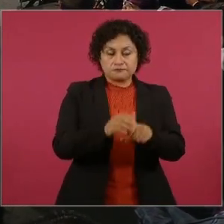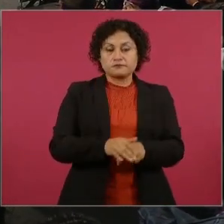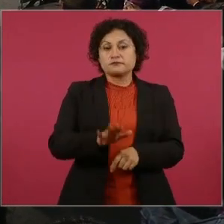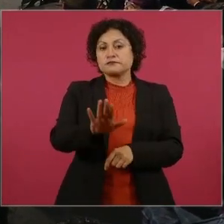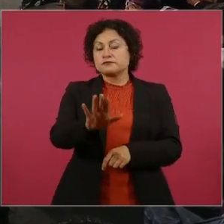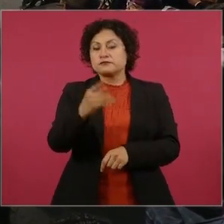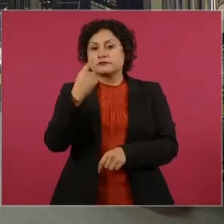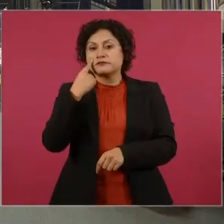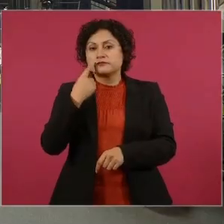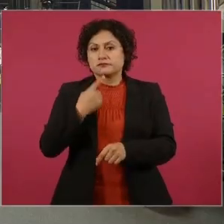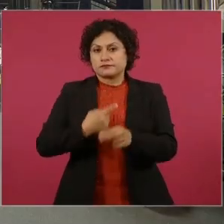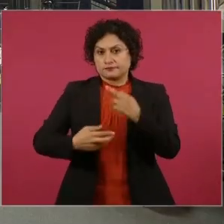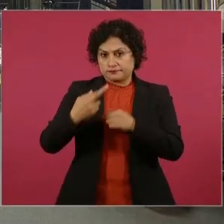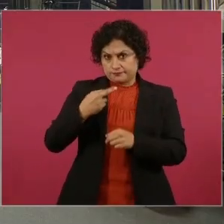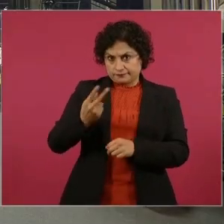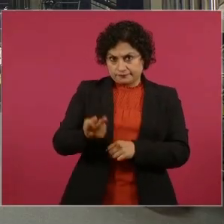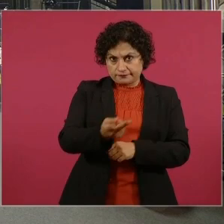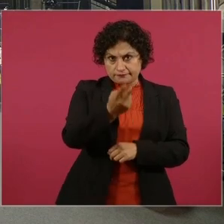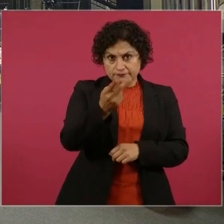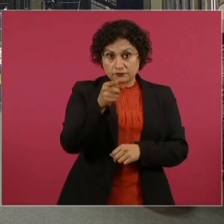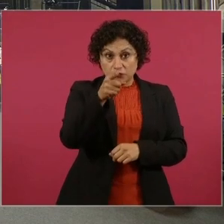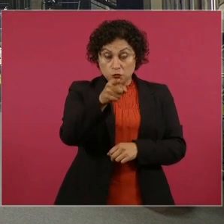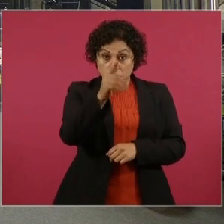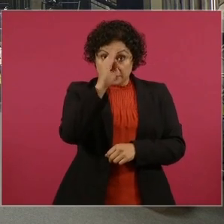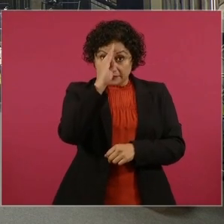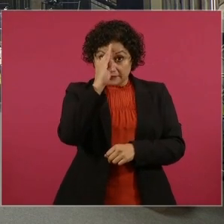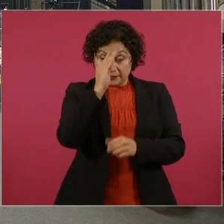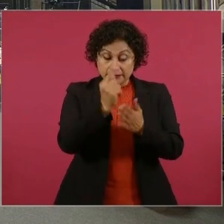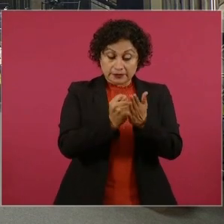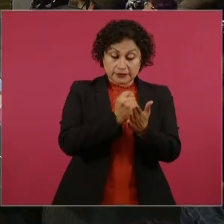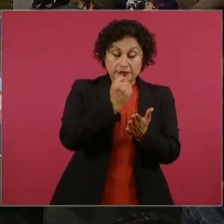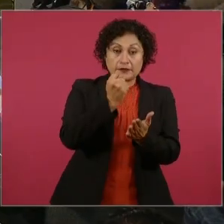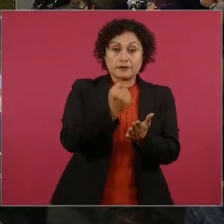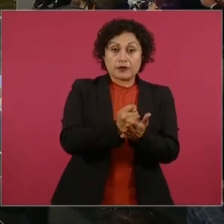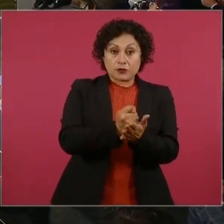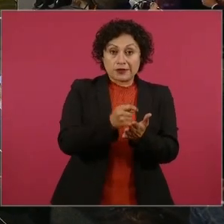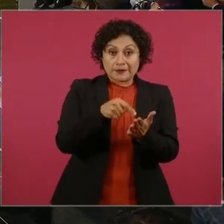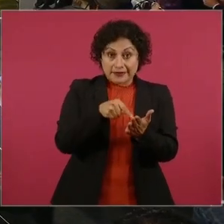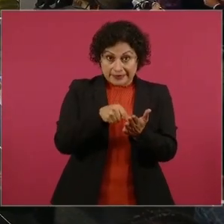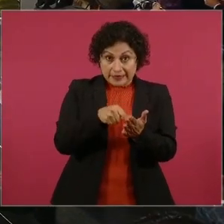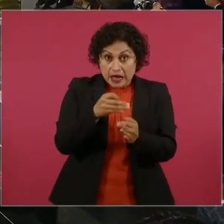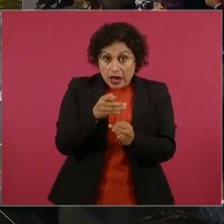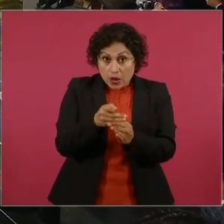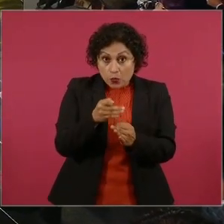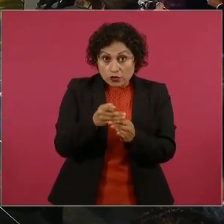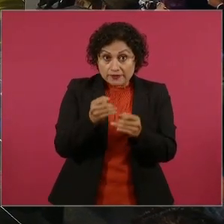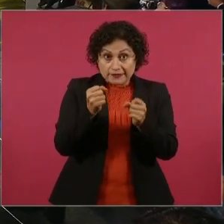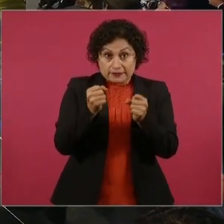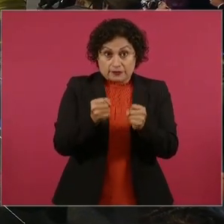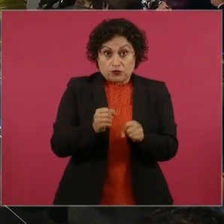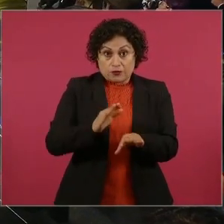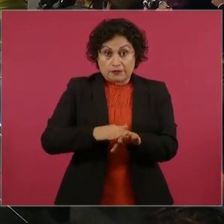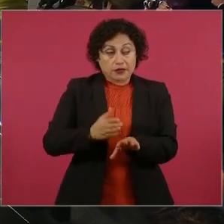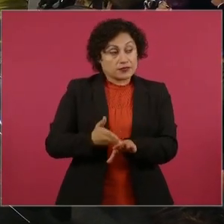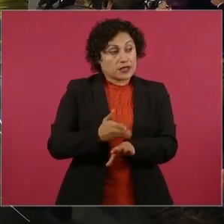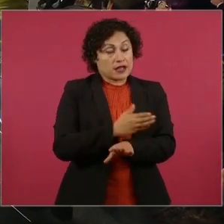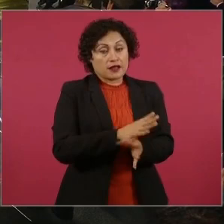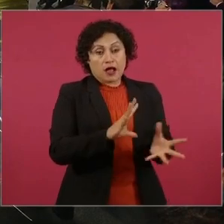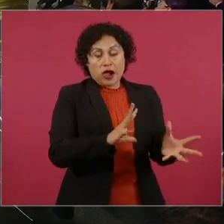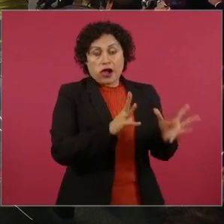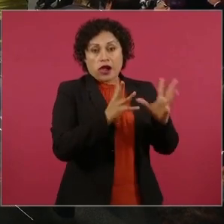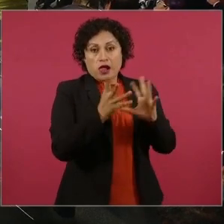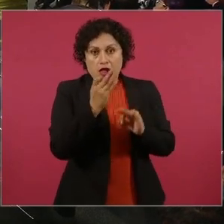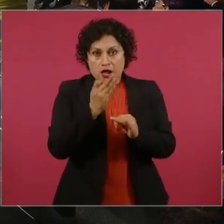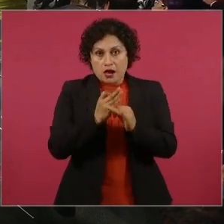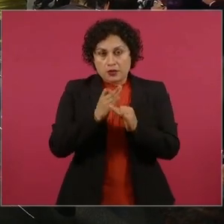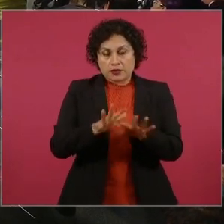pasada descartaría usted que Tamaulipas continúe siendo un estado violento como en administraciones pasadas yo creo que